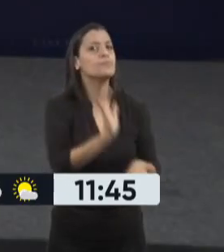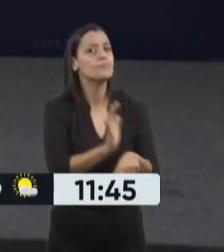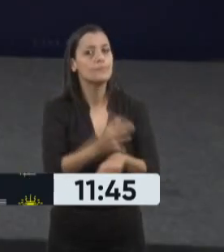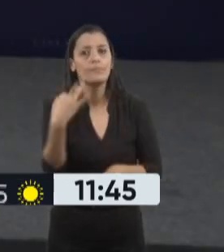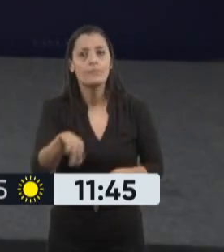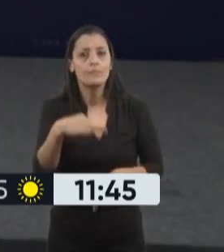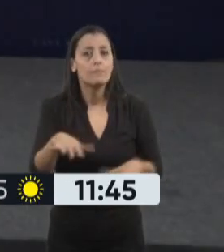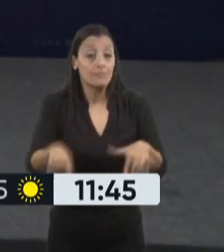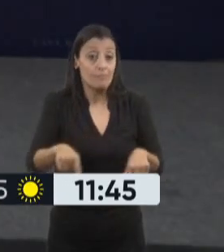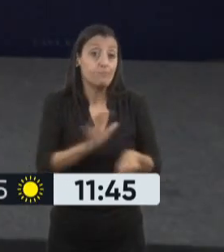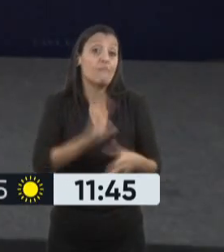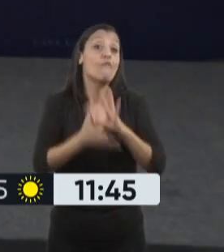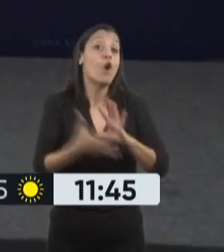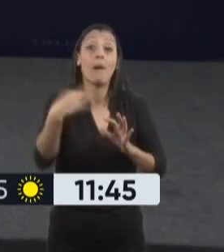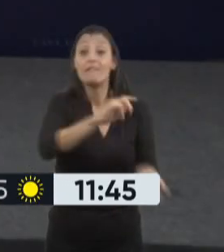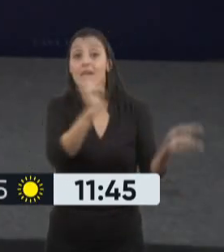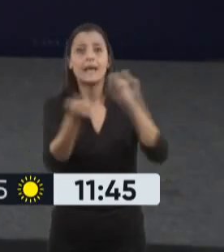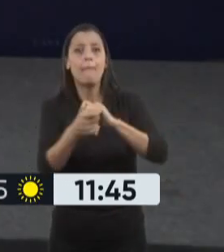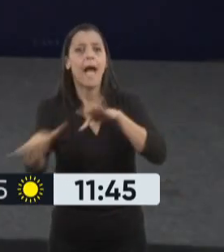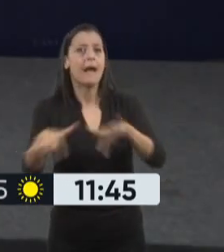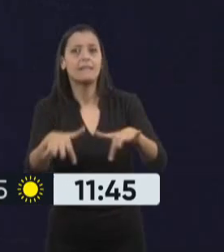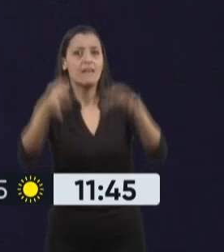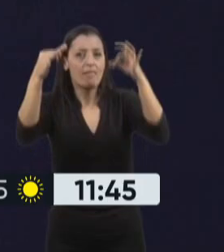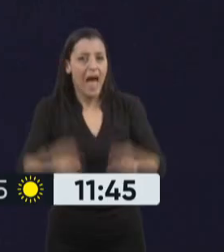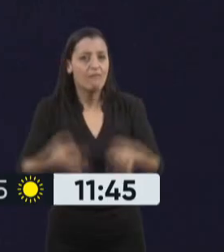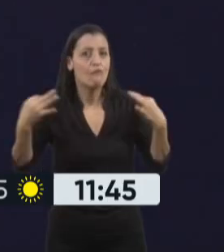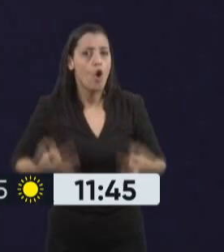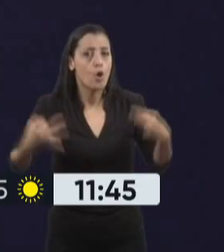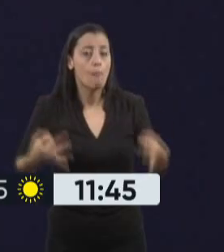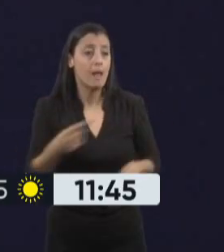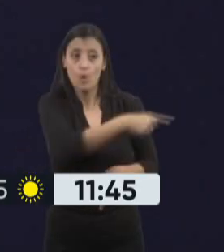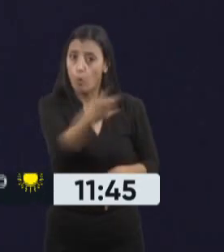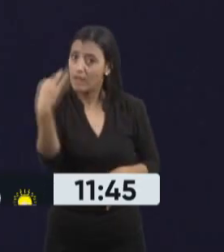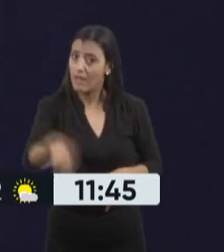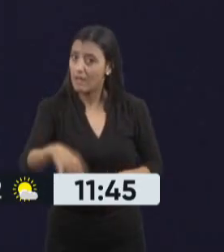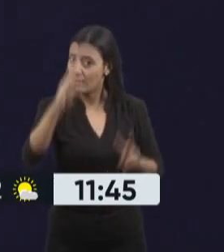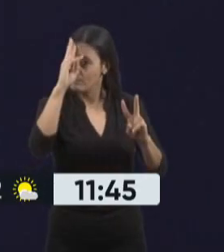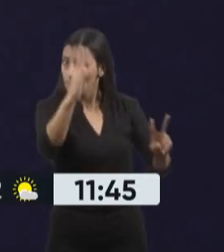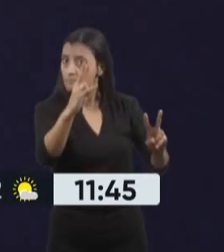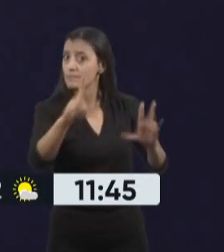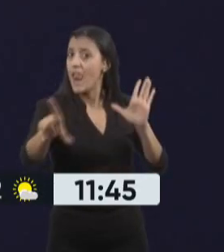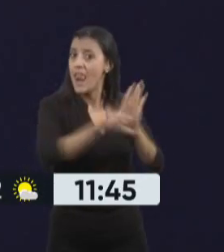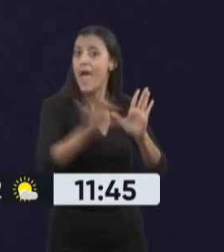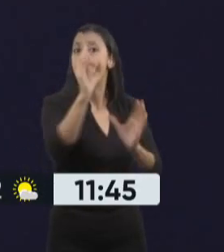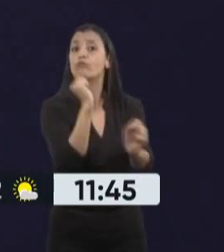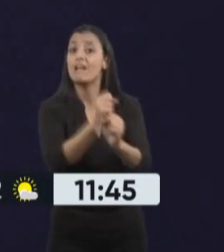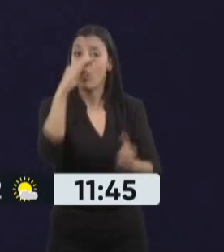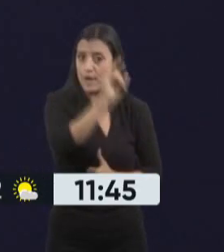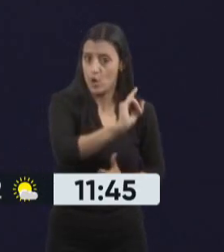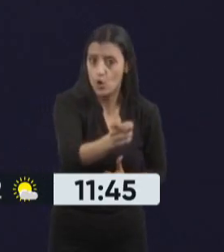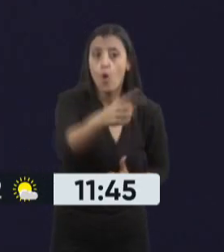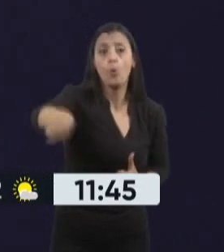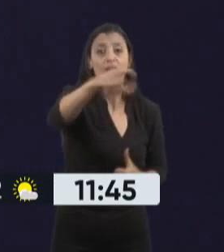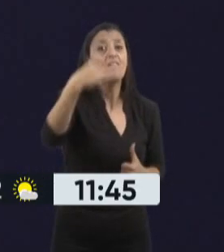una actividad que no está blanqueada. Bueno, no deberían por qué ninguno de ustedes estar fuera de la ley, ni en negro, ni con ningún esquema